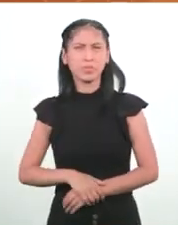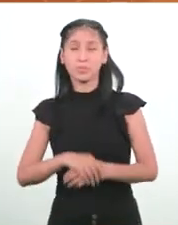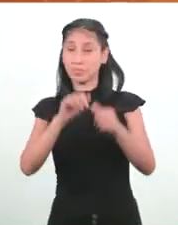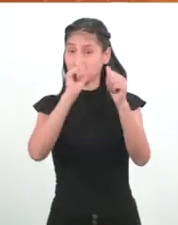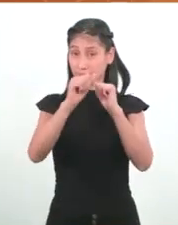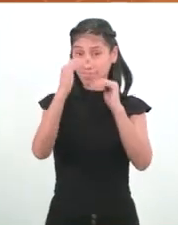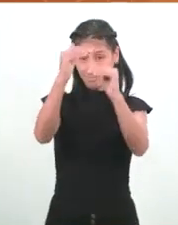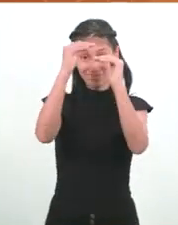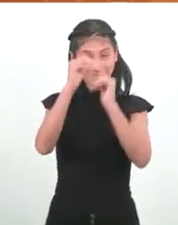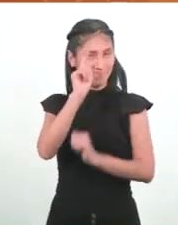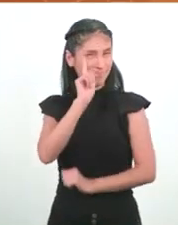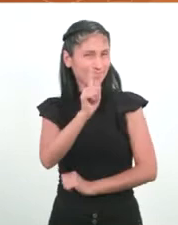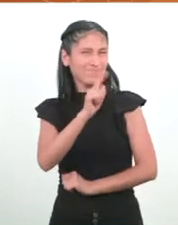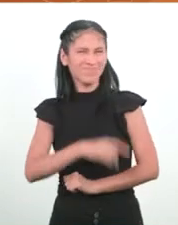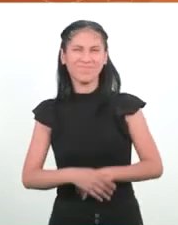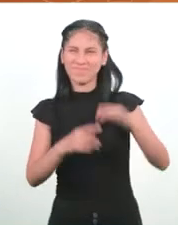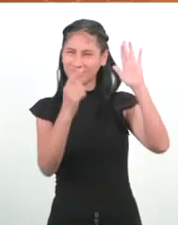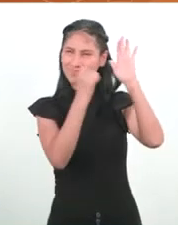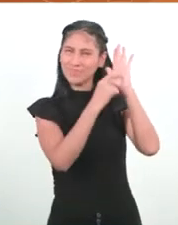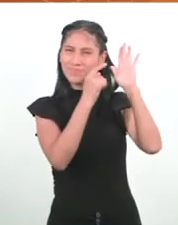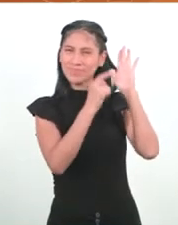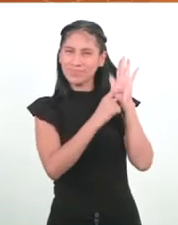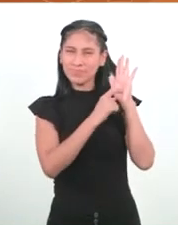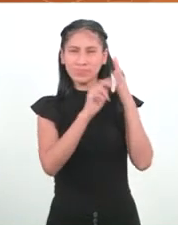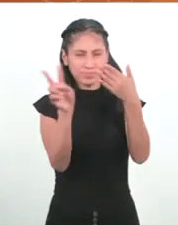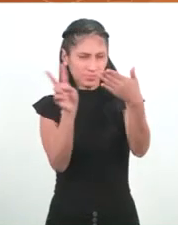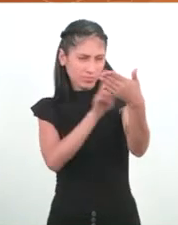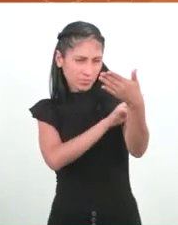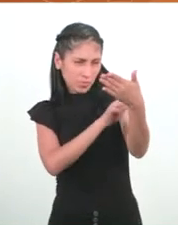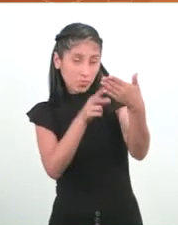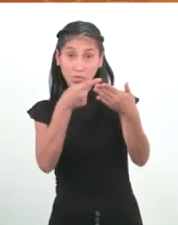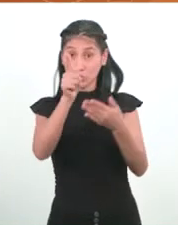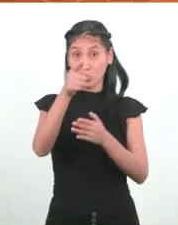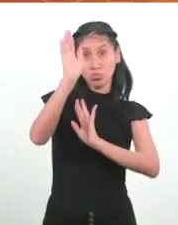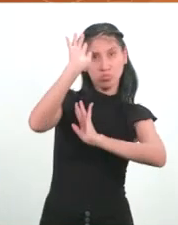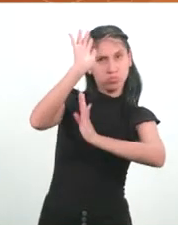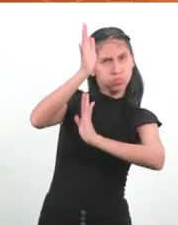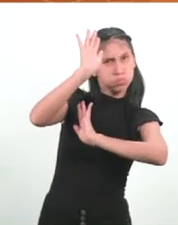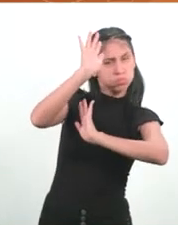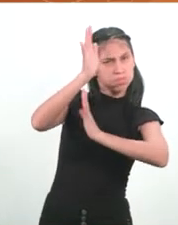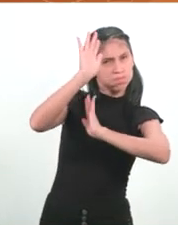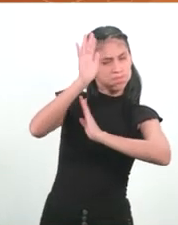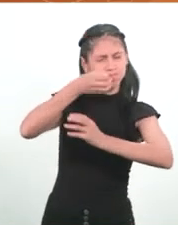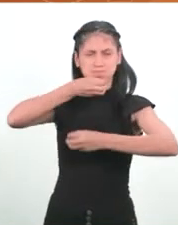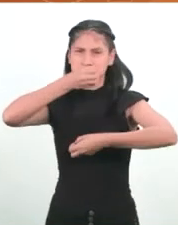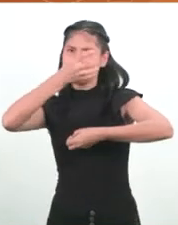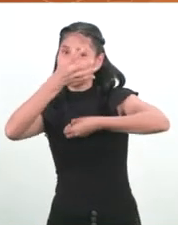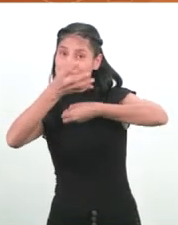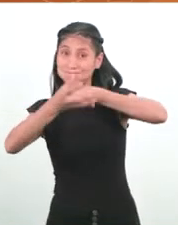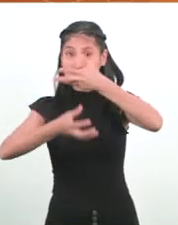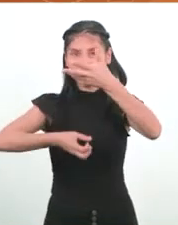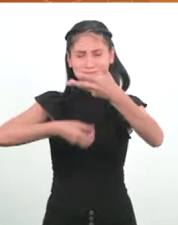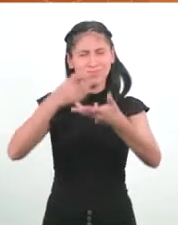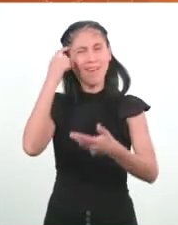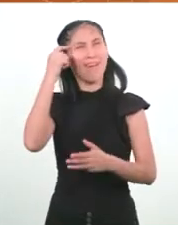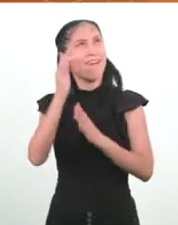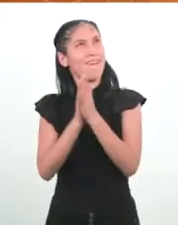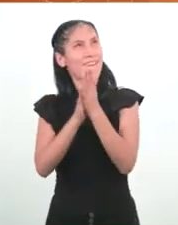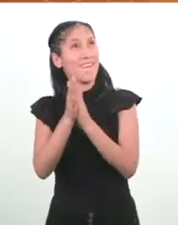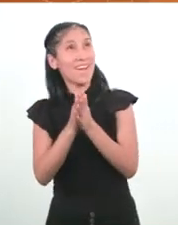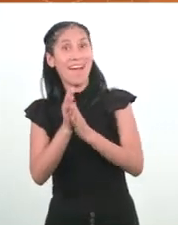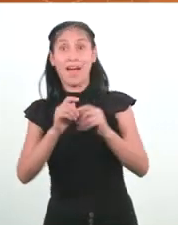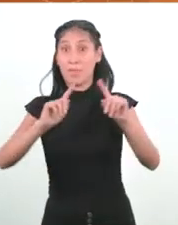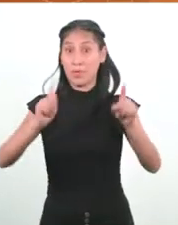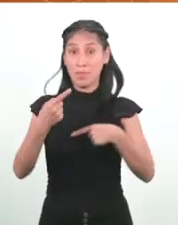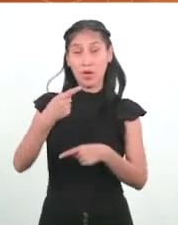Puesto número 1. Para comprender con mayor eficacia un discurso oral, nada como me pongo en actitud de